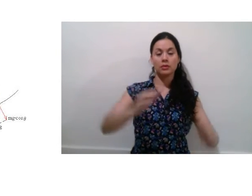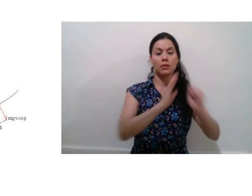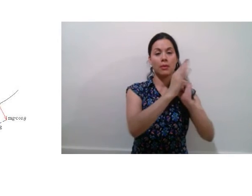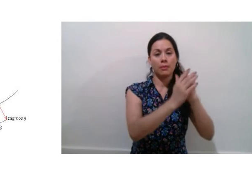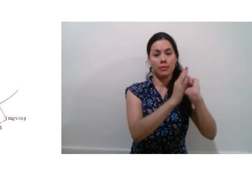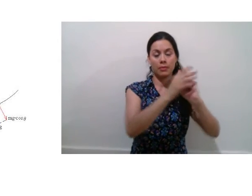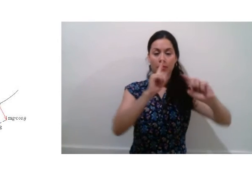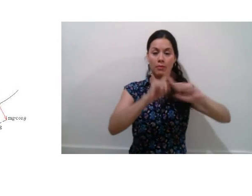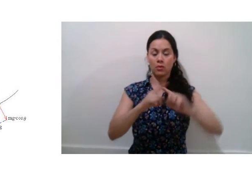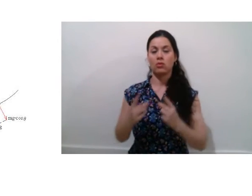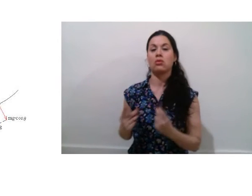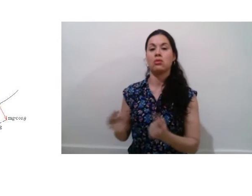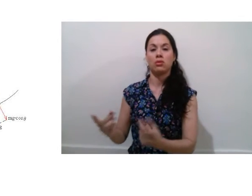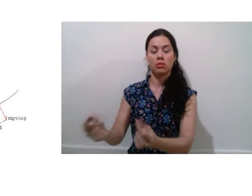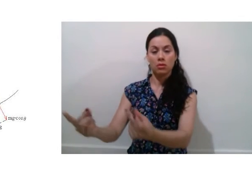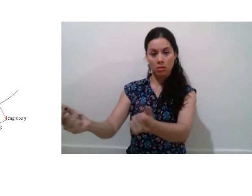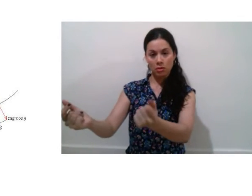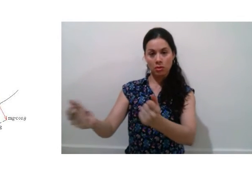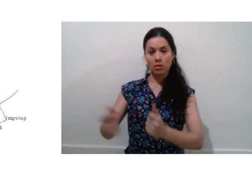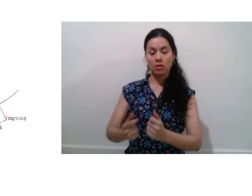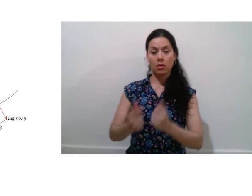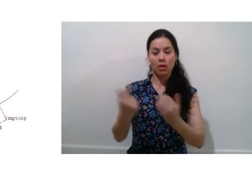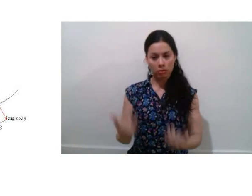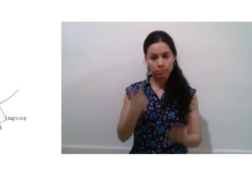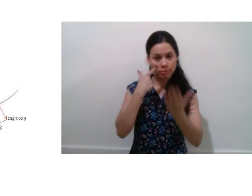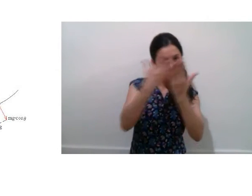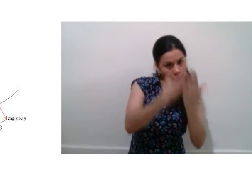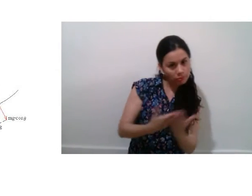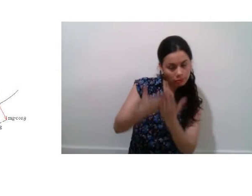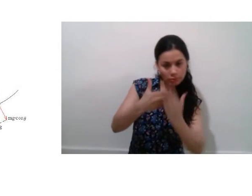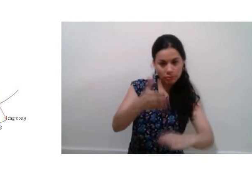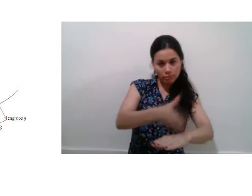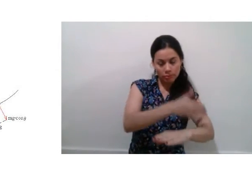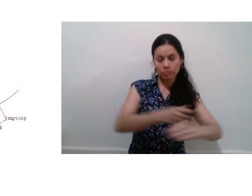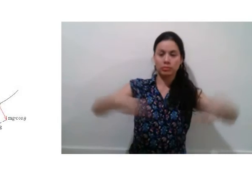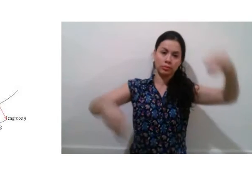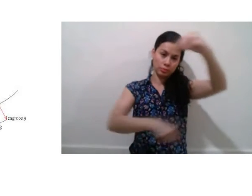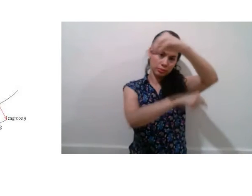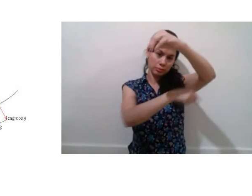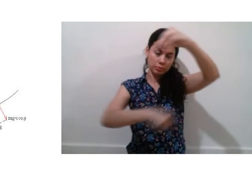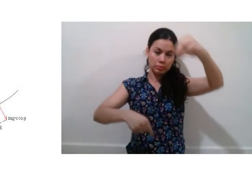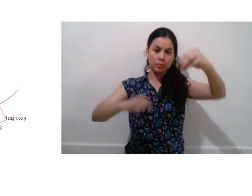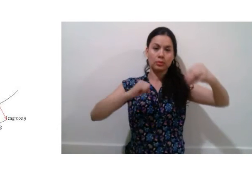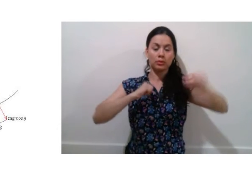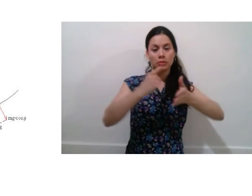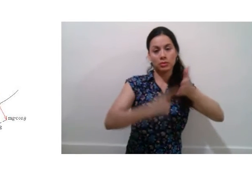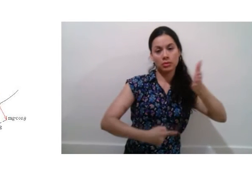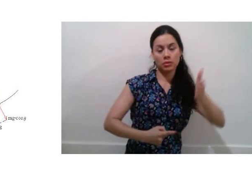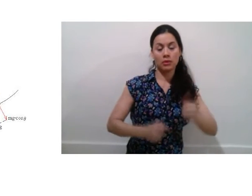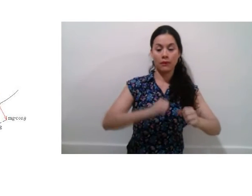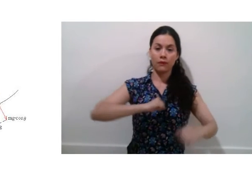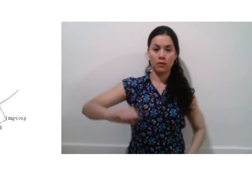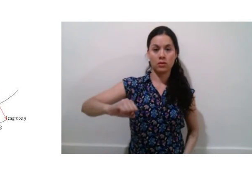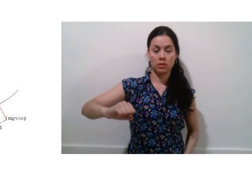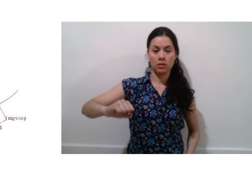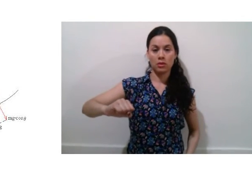masa por aceleración. Analizando el anterior péndulo, tenemos que